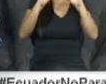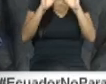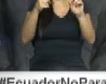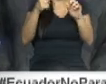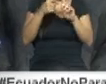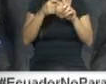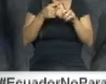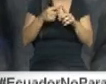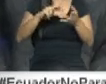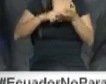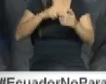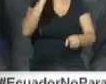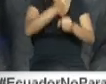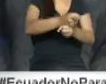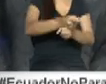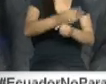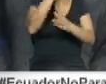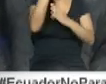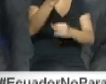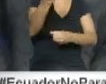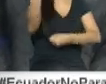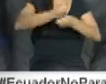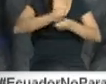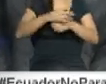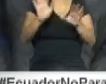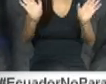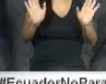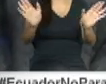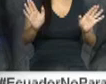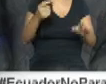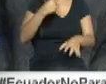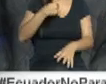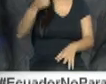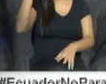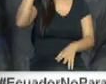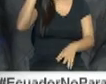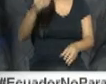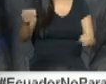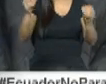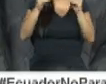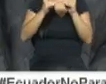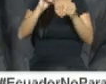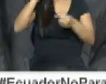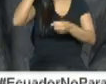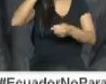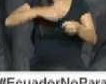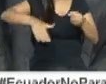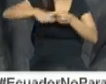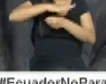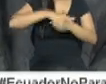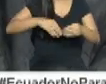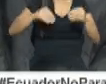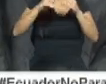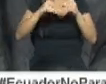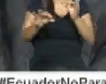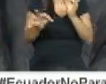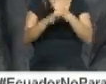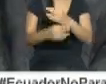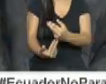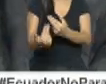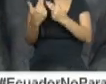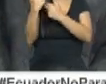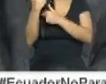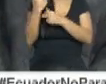no condicionado, ¿no? Porque yo creo que el deber del gobierno y el rol de las Fuerzas Armadas es entender